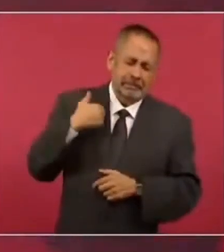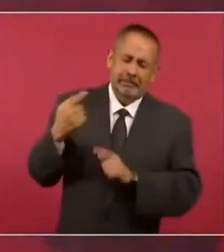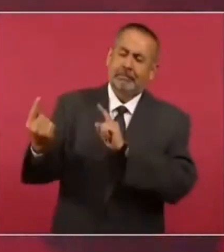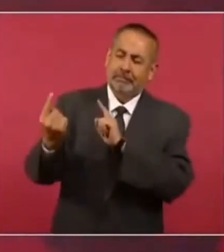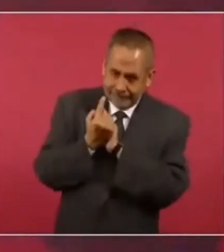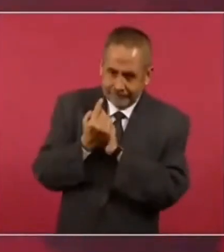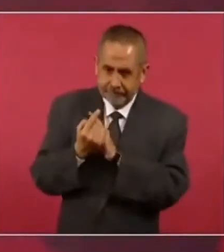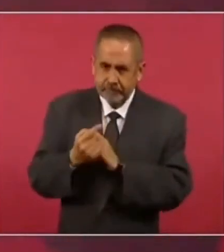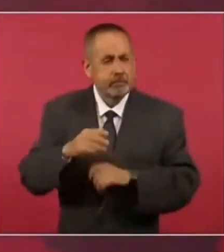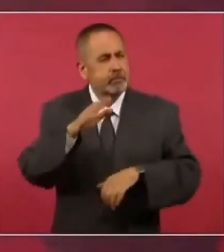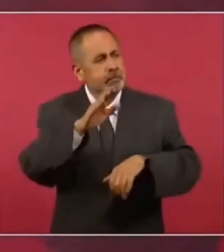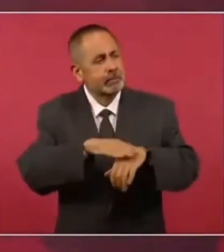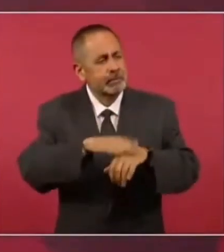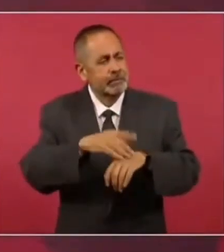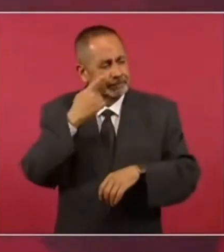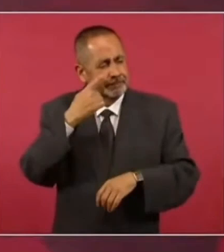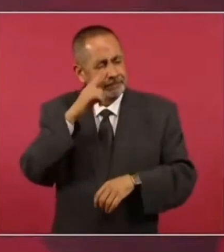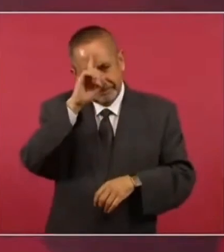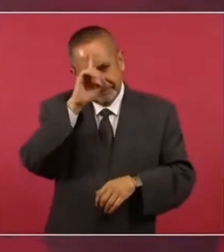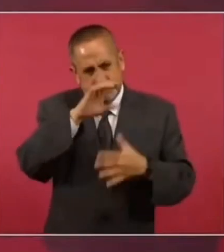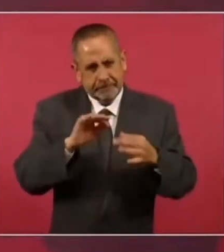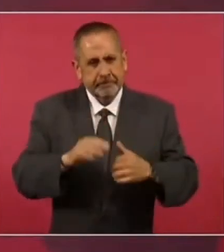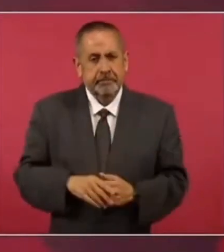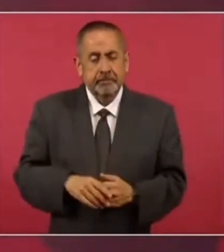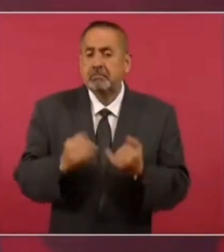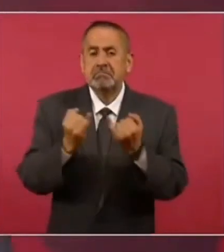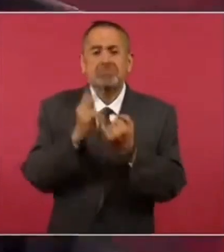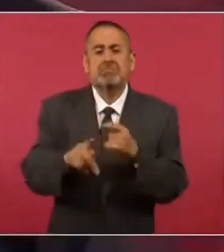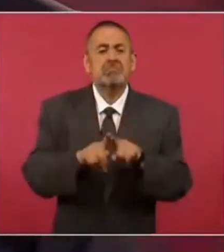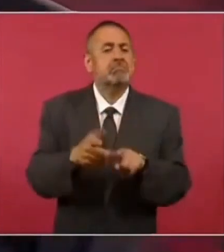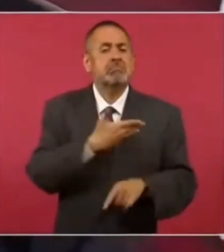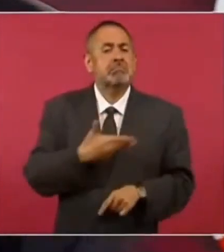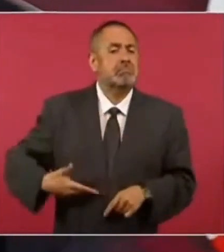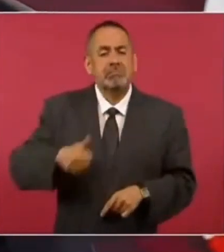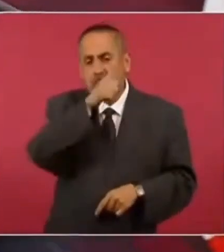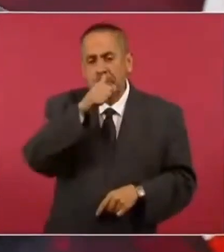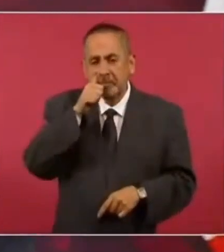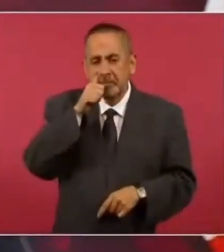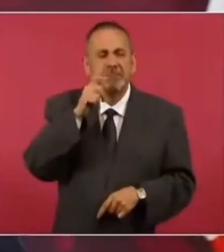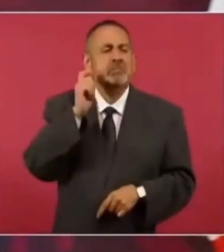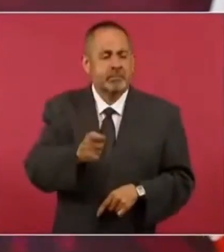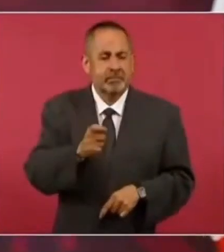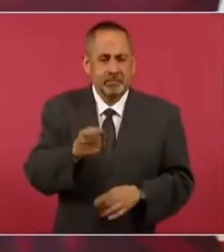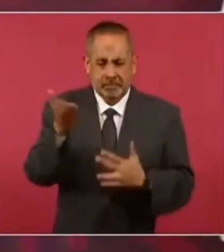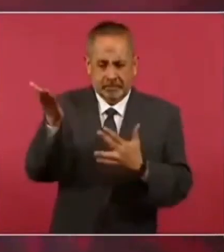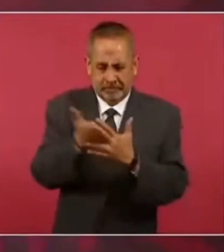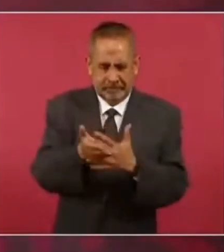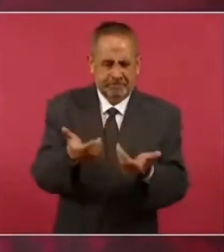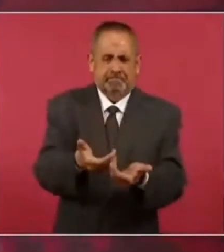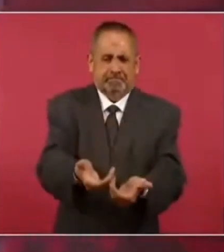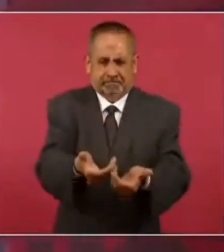acercó. Me dice, mire, así como el presidente Juárez se paró,